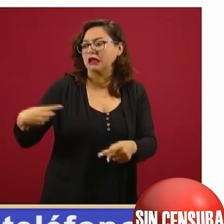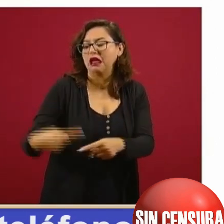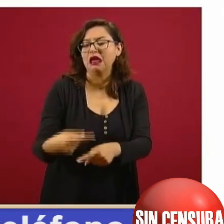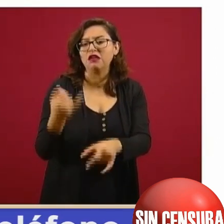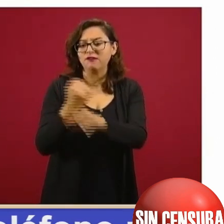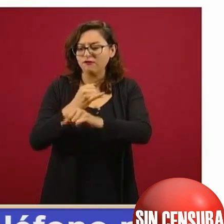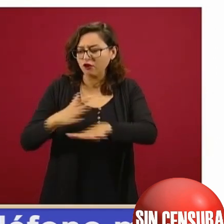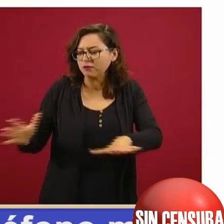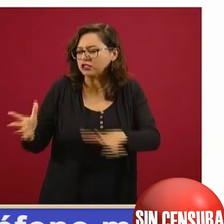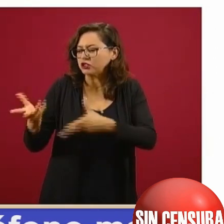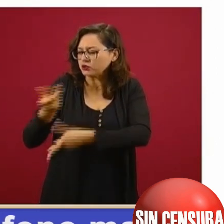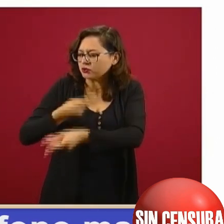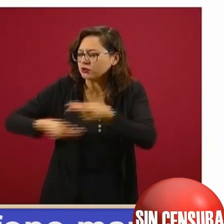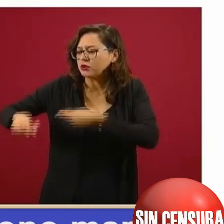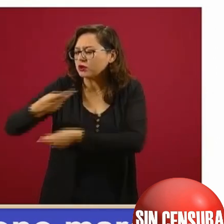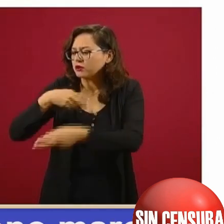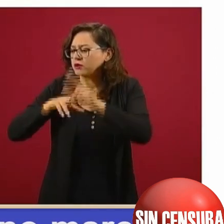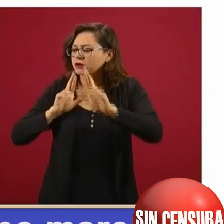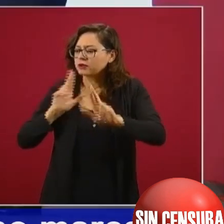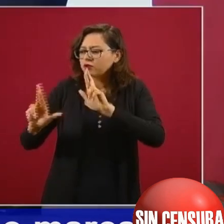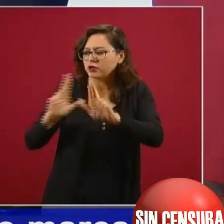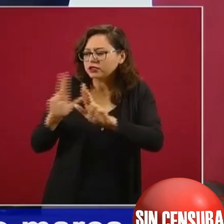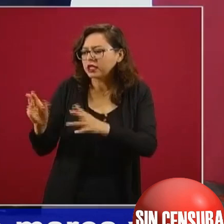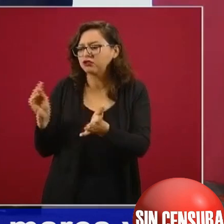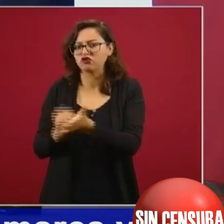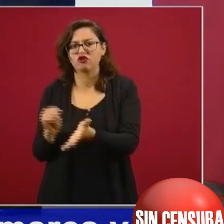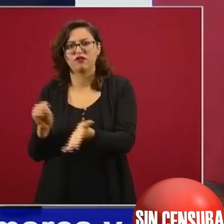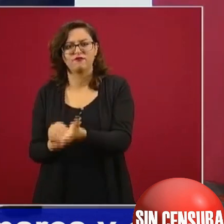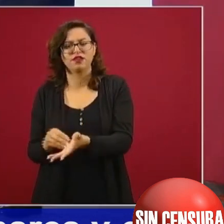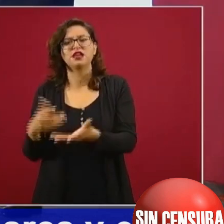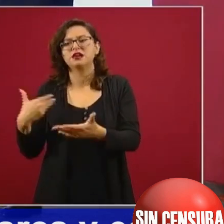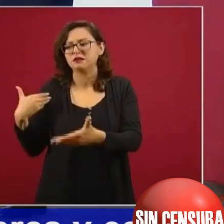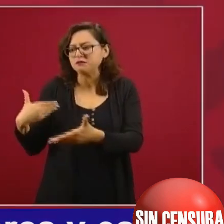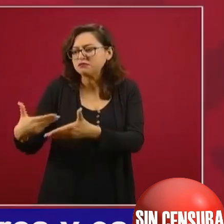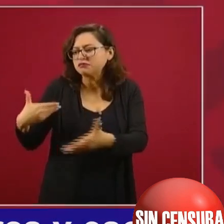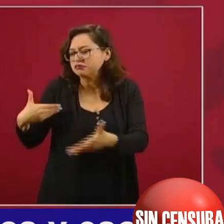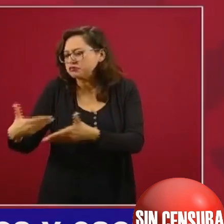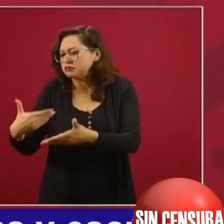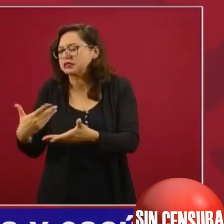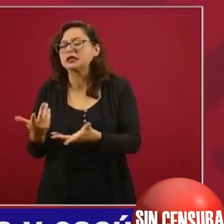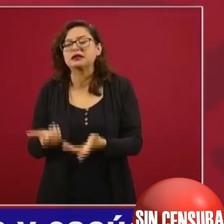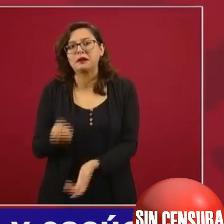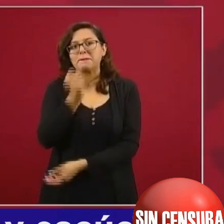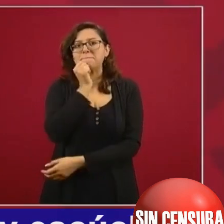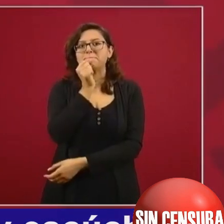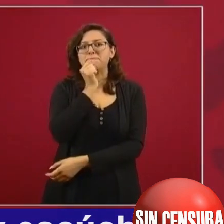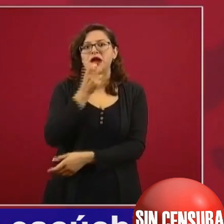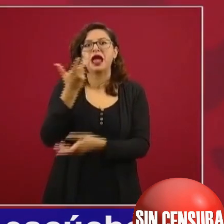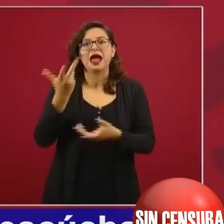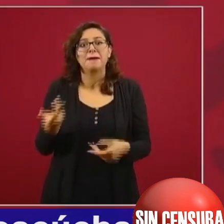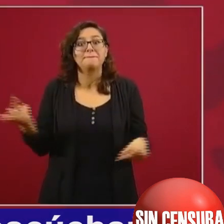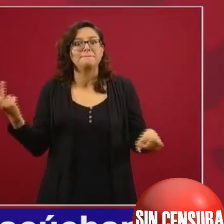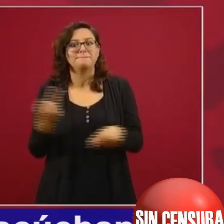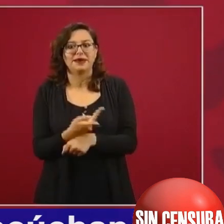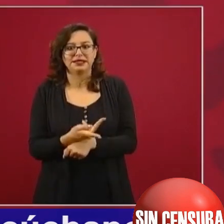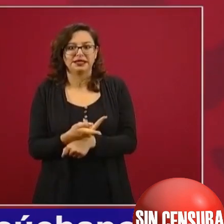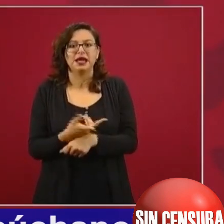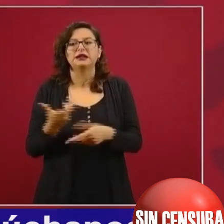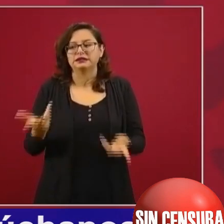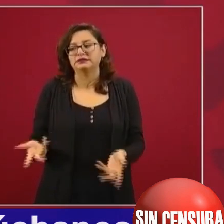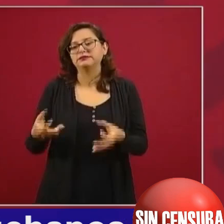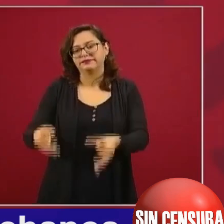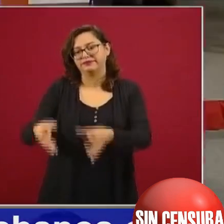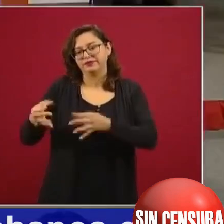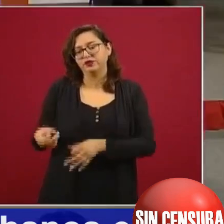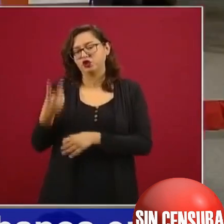datos y daría una visión equivocada del cambio en el tiempo. Sin embargo, vemos con mucha claridad que